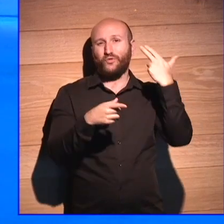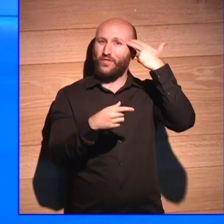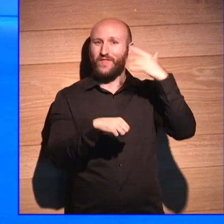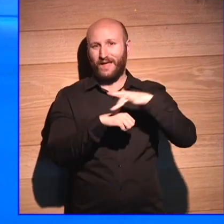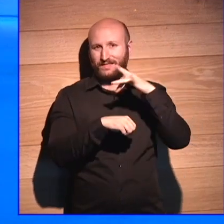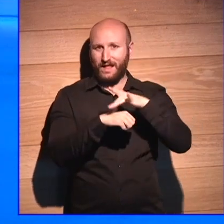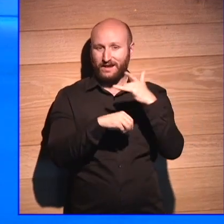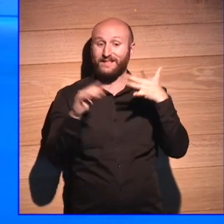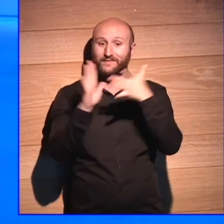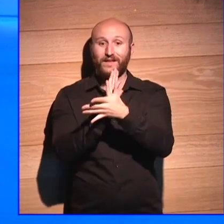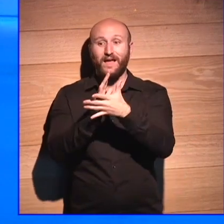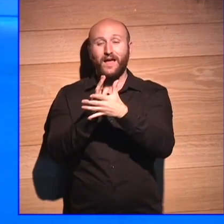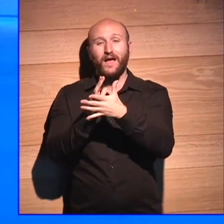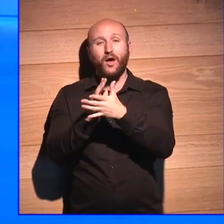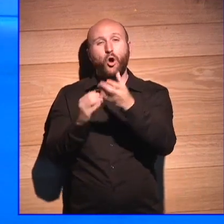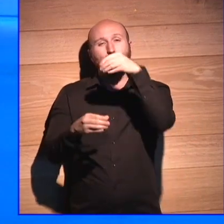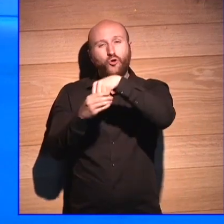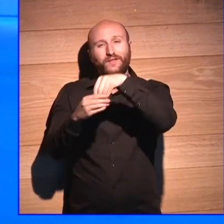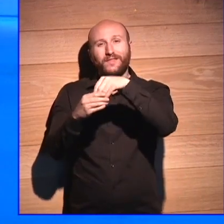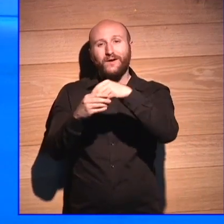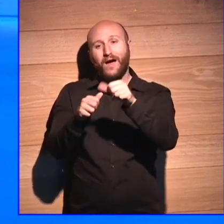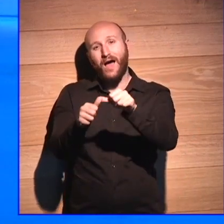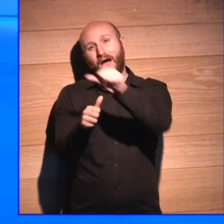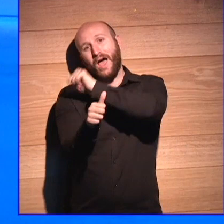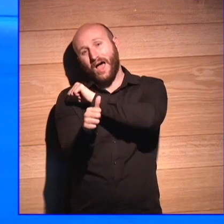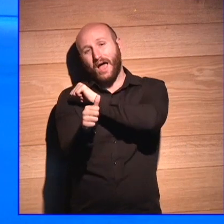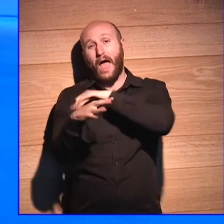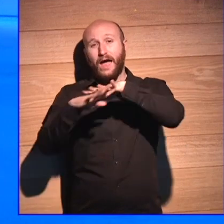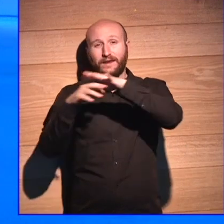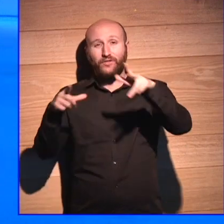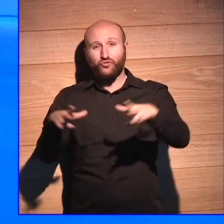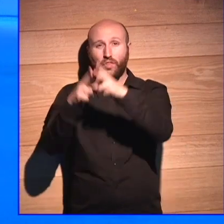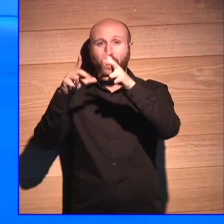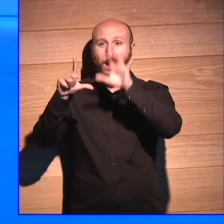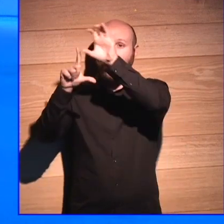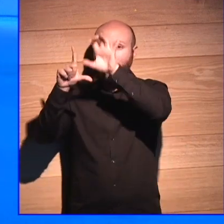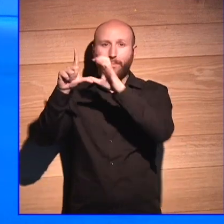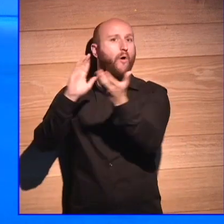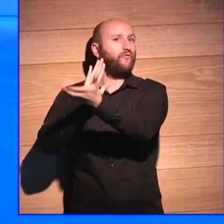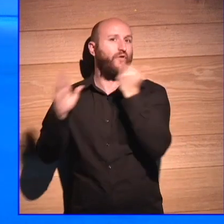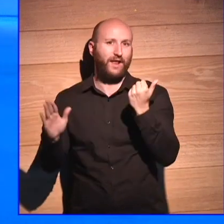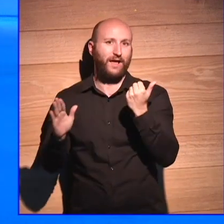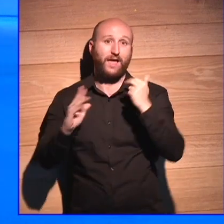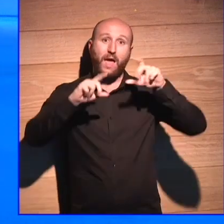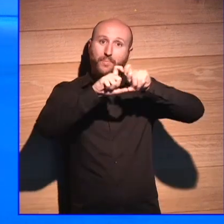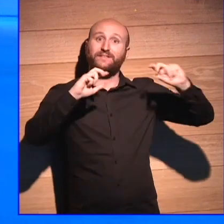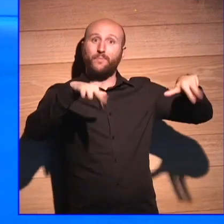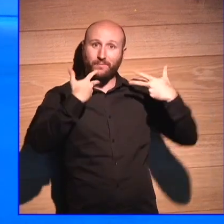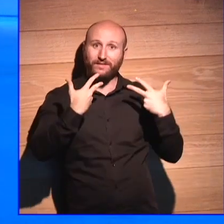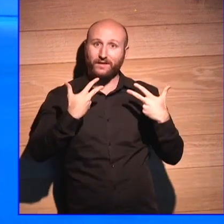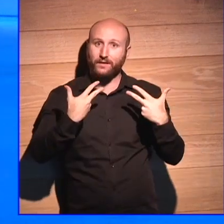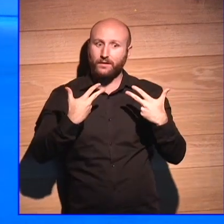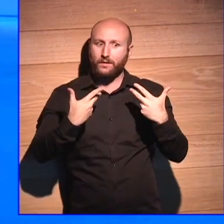el sentido de eliminar todo lo que una persona ha puesto en la red hasta un determinado momento. Esto, como podéis comprender,